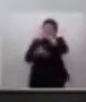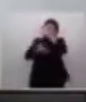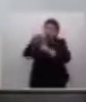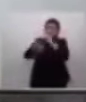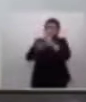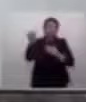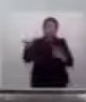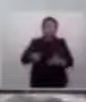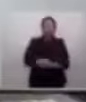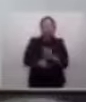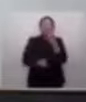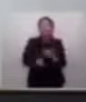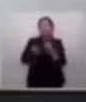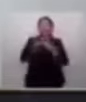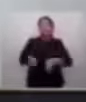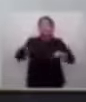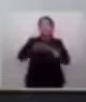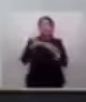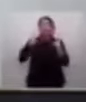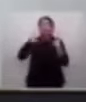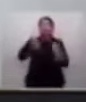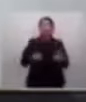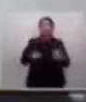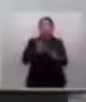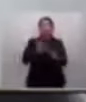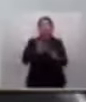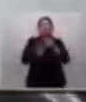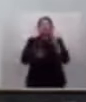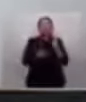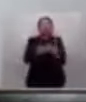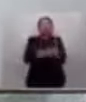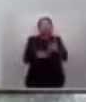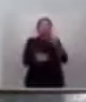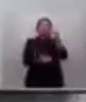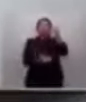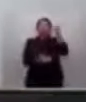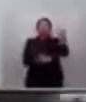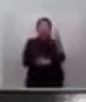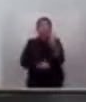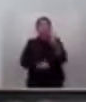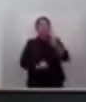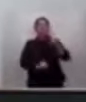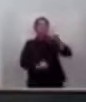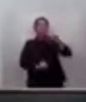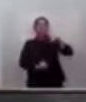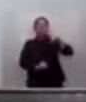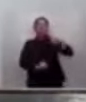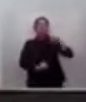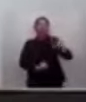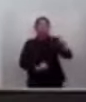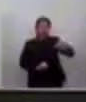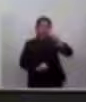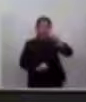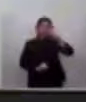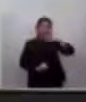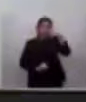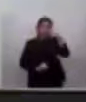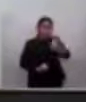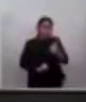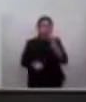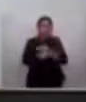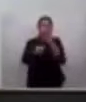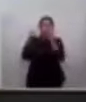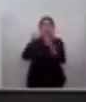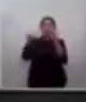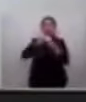discusión con el buen uni en la tarde era que por ley te dice que el recuento se puede dar siempre y cuando hay un menos